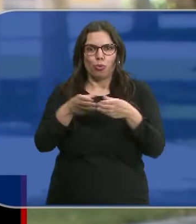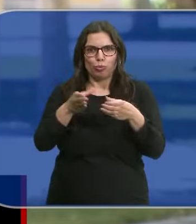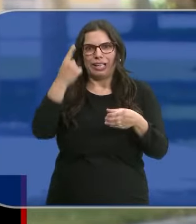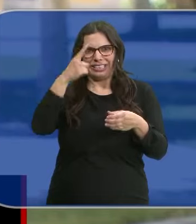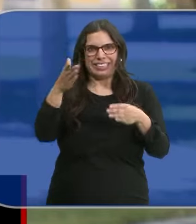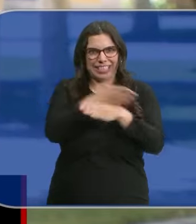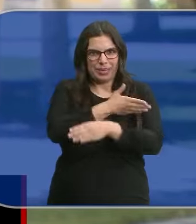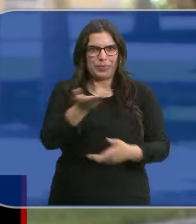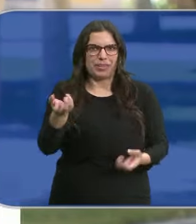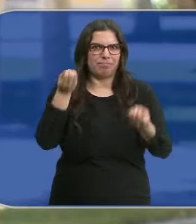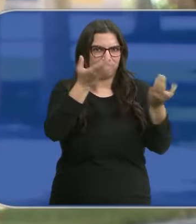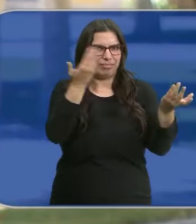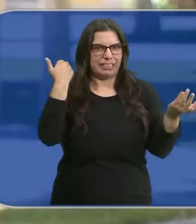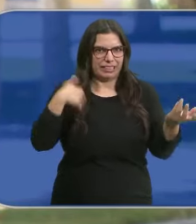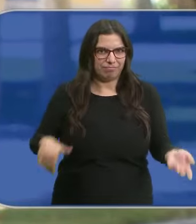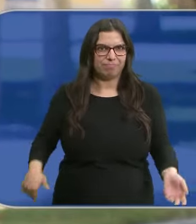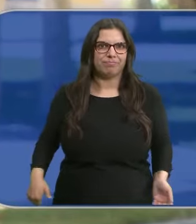que lo sabía.